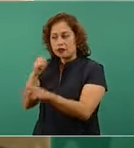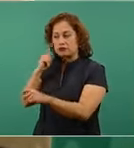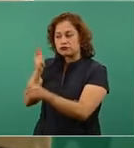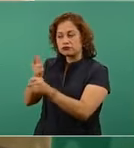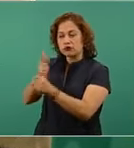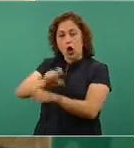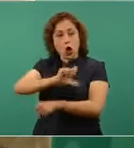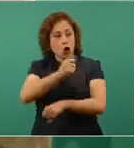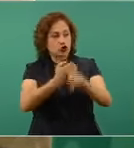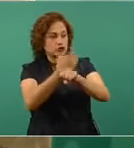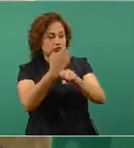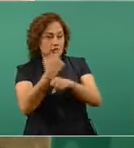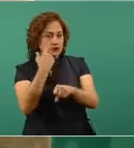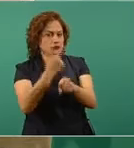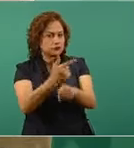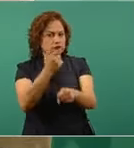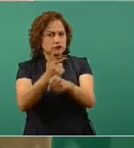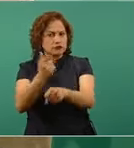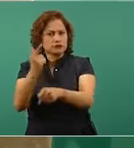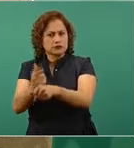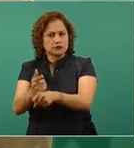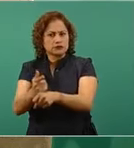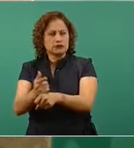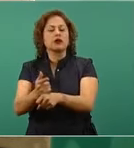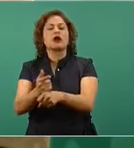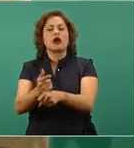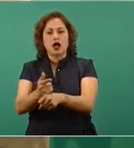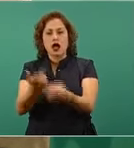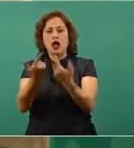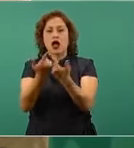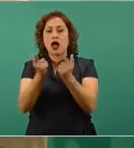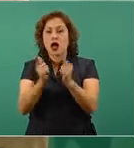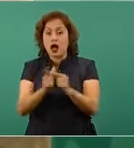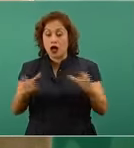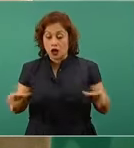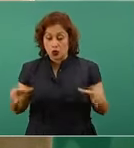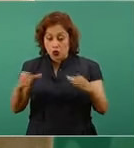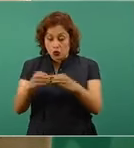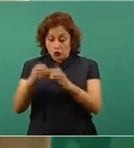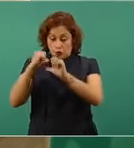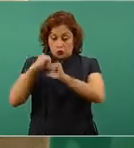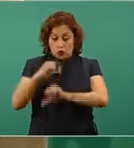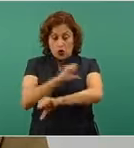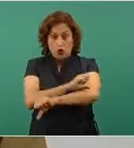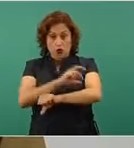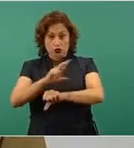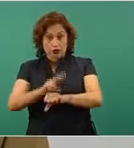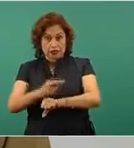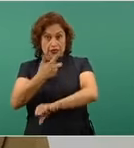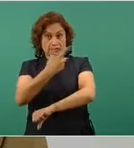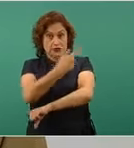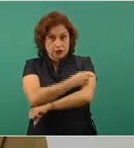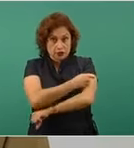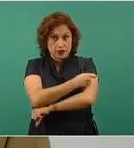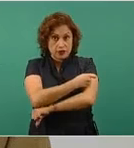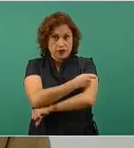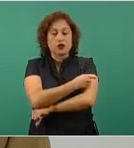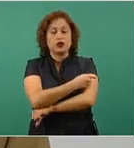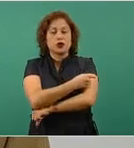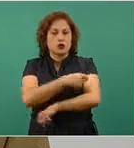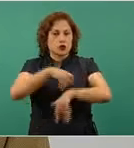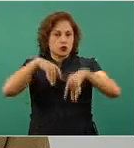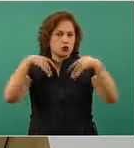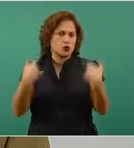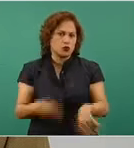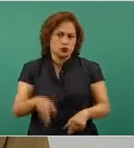pues, cómo los grupos operativos en esta coordinación que en la gran mayoría de los estados ha sido